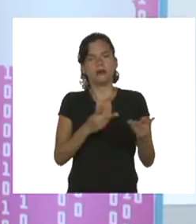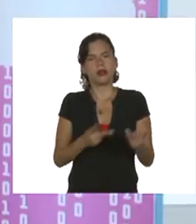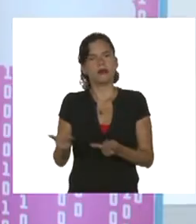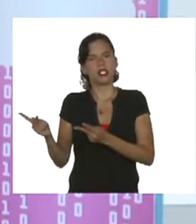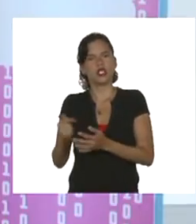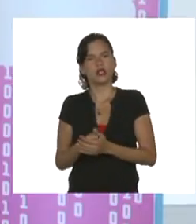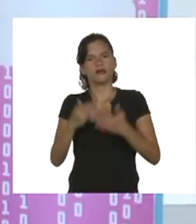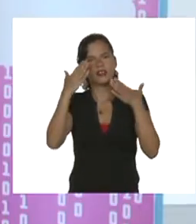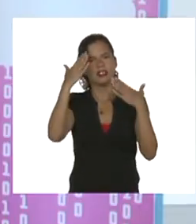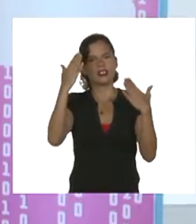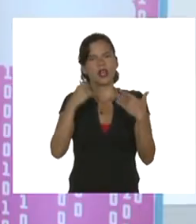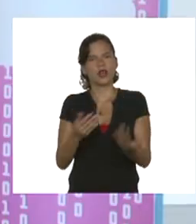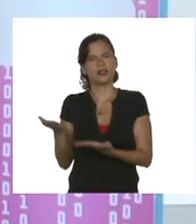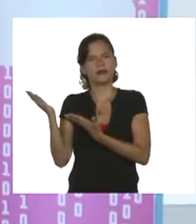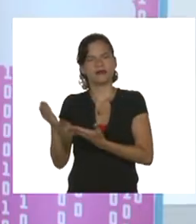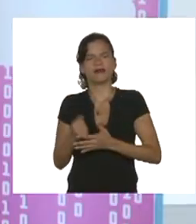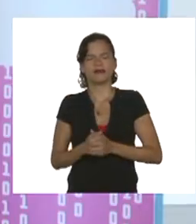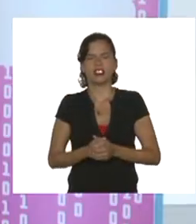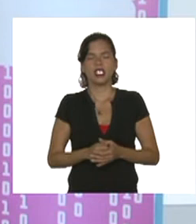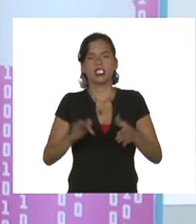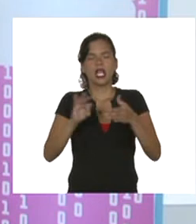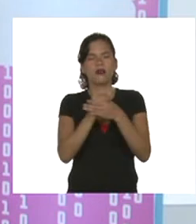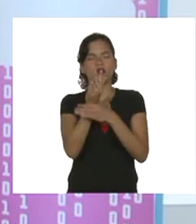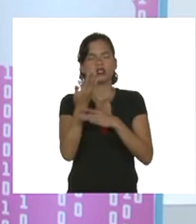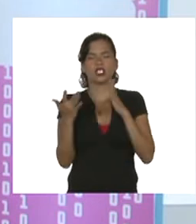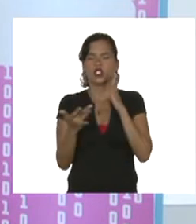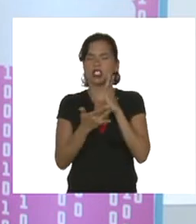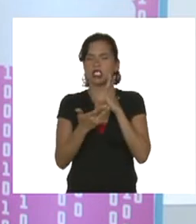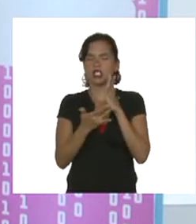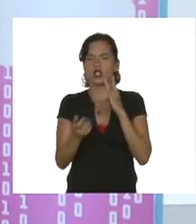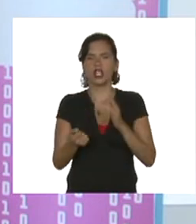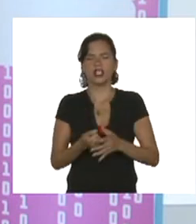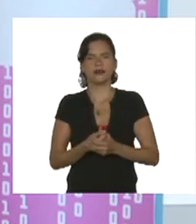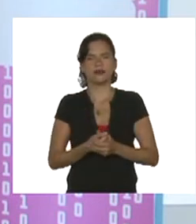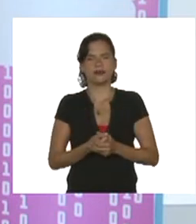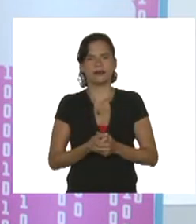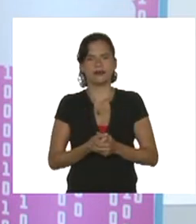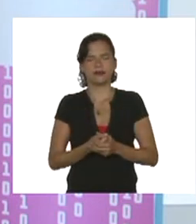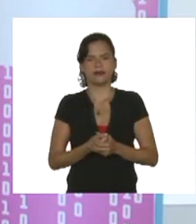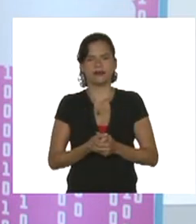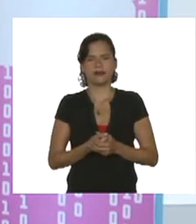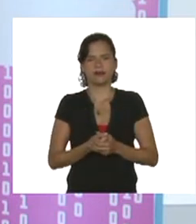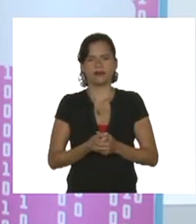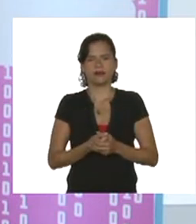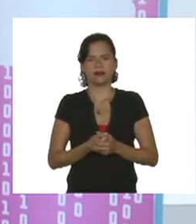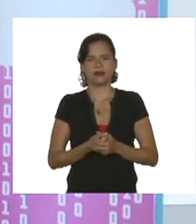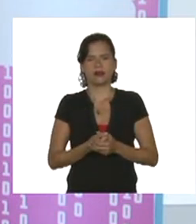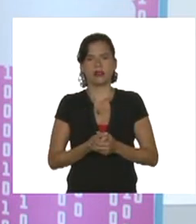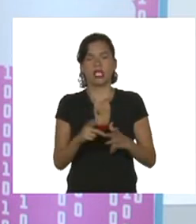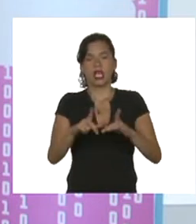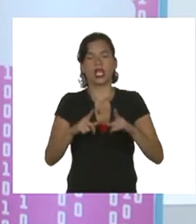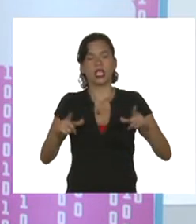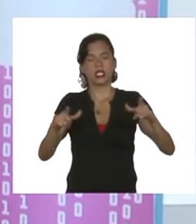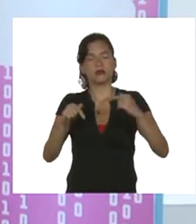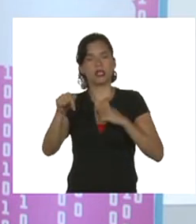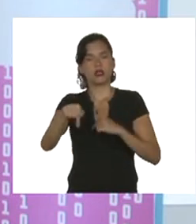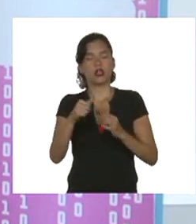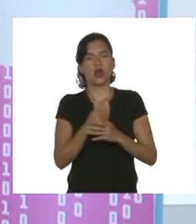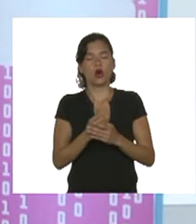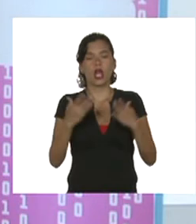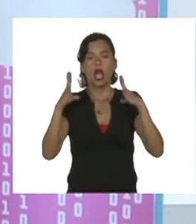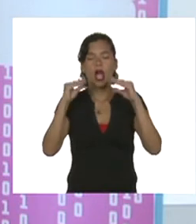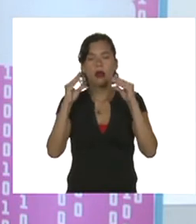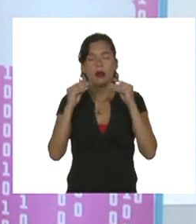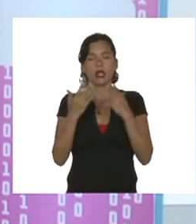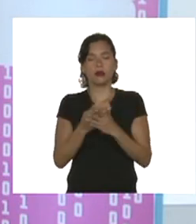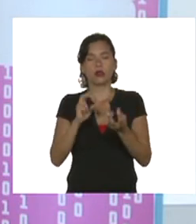Bienvenidos, les saluda Eduardo Huiza de la Fundación Bolivariana de Informática y Telemática, Fundavit. En el segmento de hoy